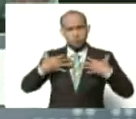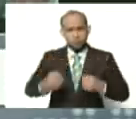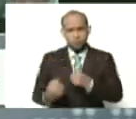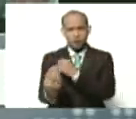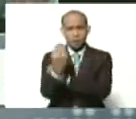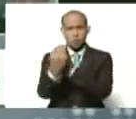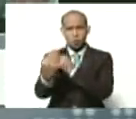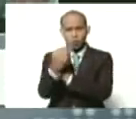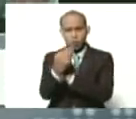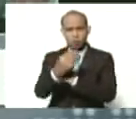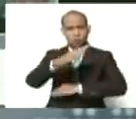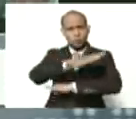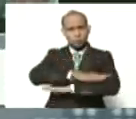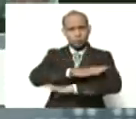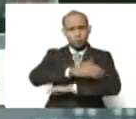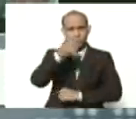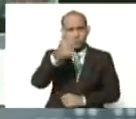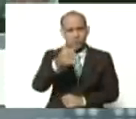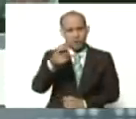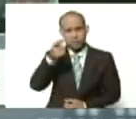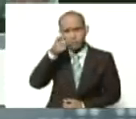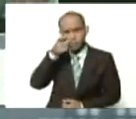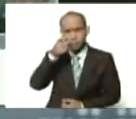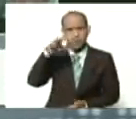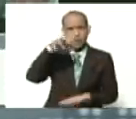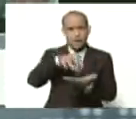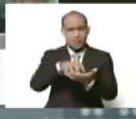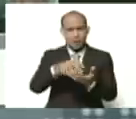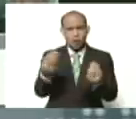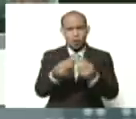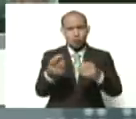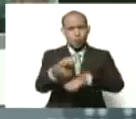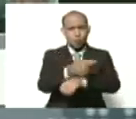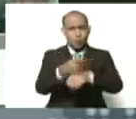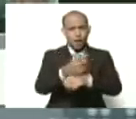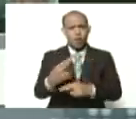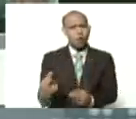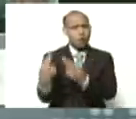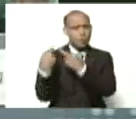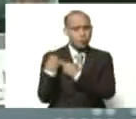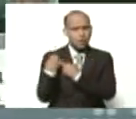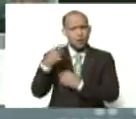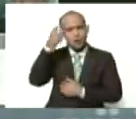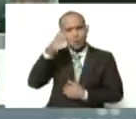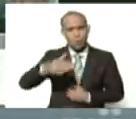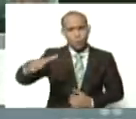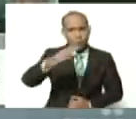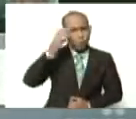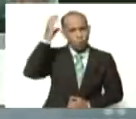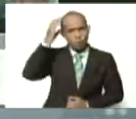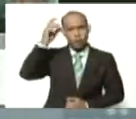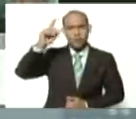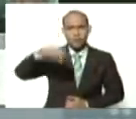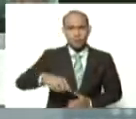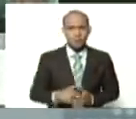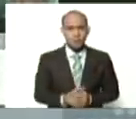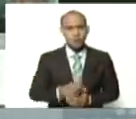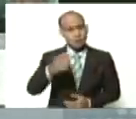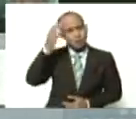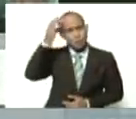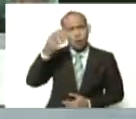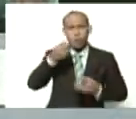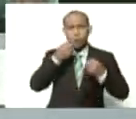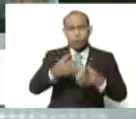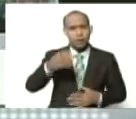vigilancia, con un Estado y un gobierno responsable y con un pueblo consciente, un pueblo muy